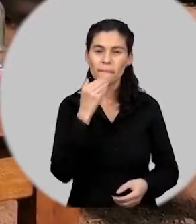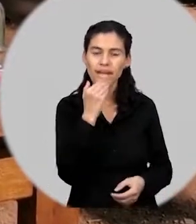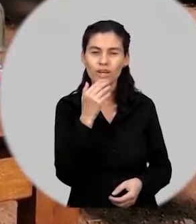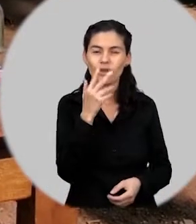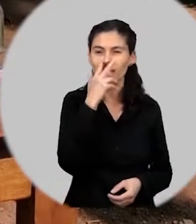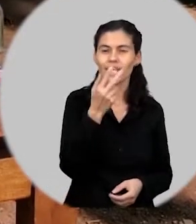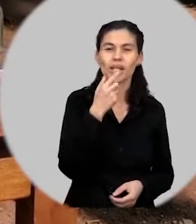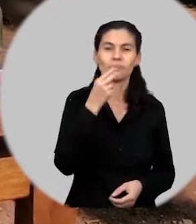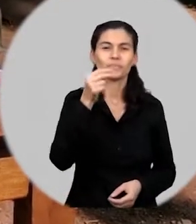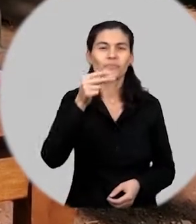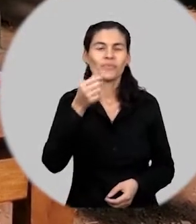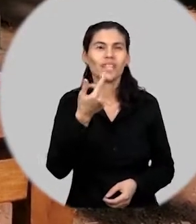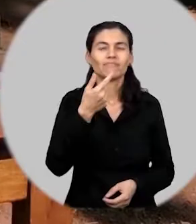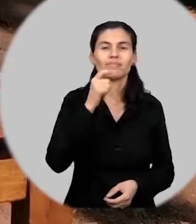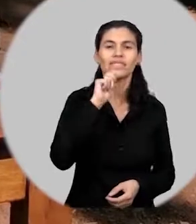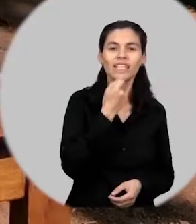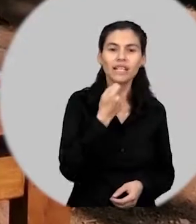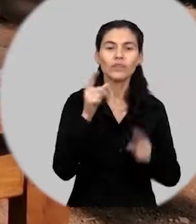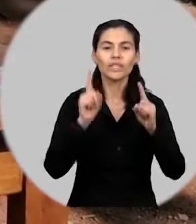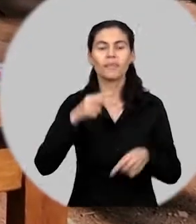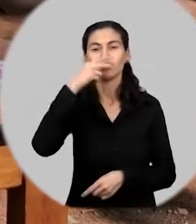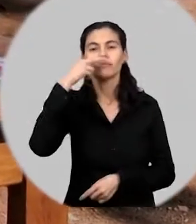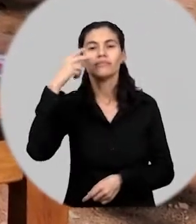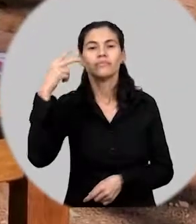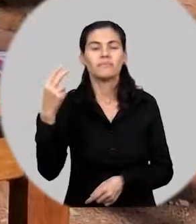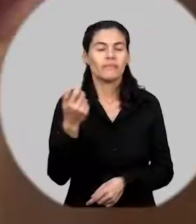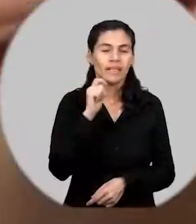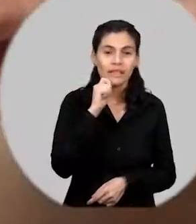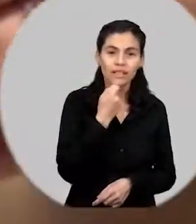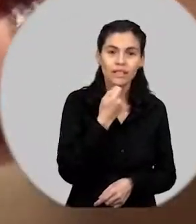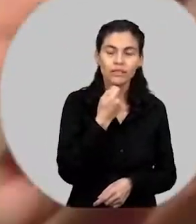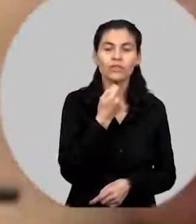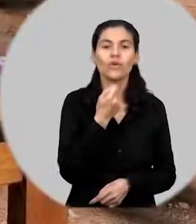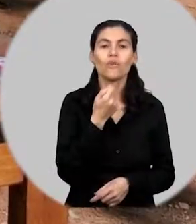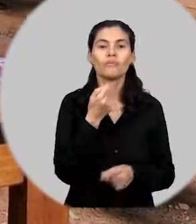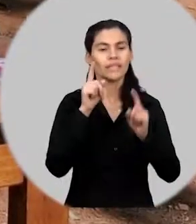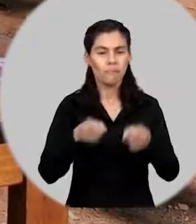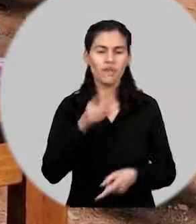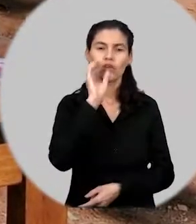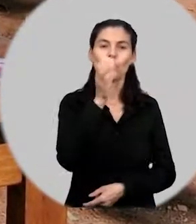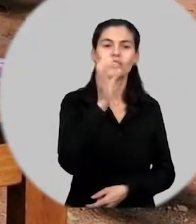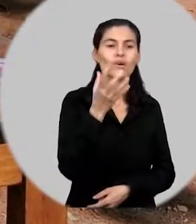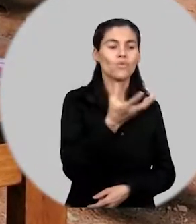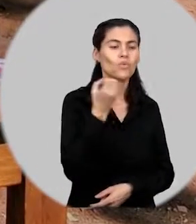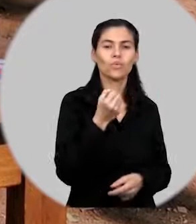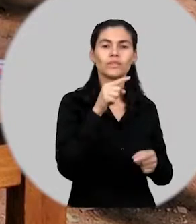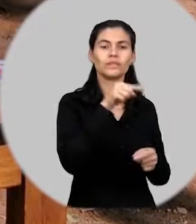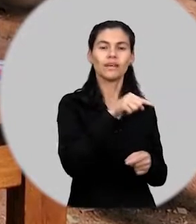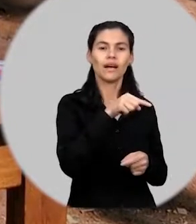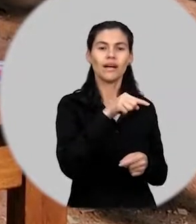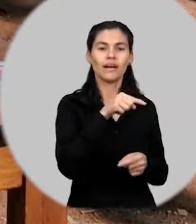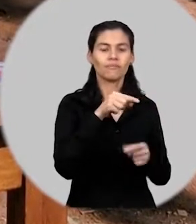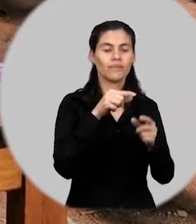Para que tenga un sabor un poco más agradable y un aroma más fresco, les recomiendo